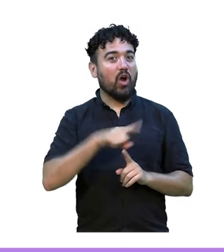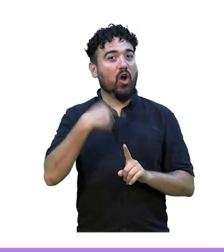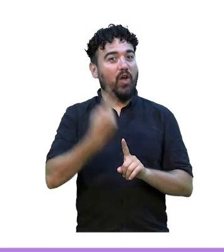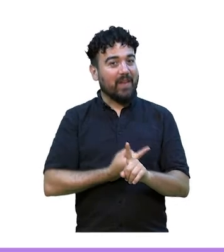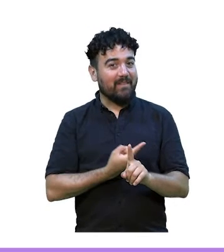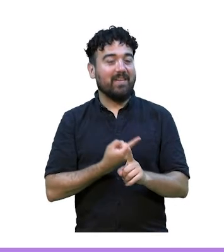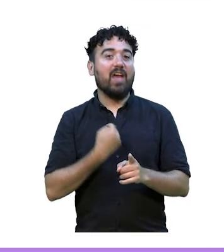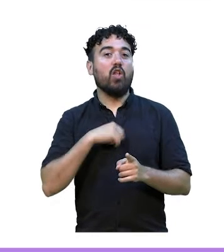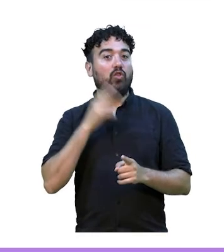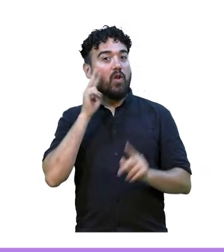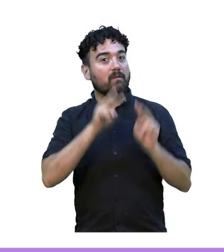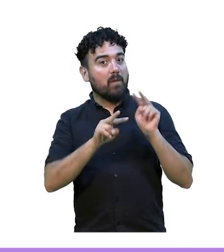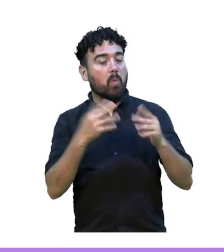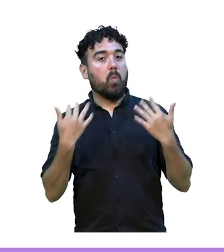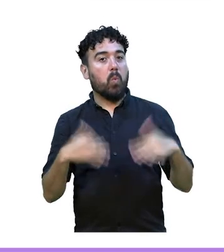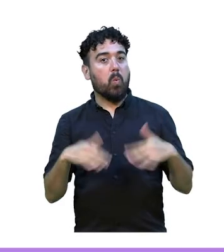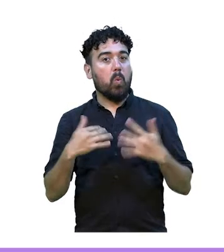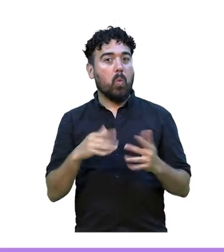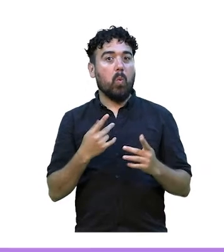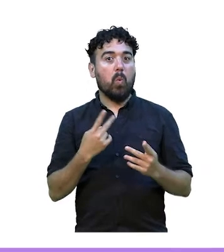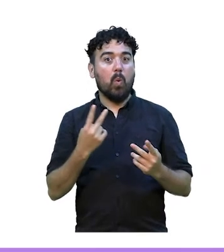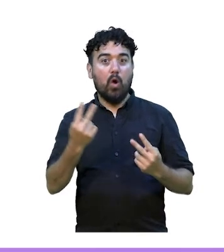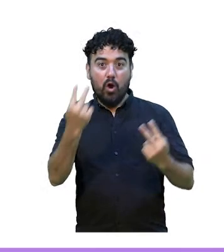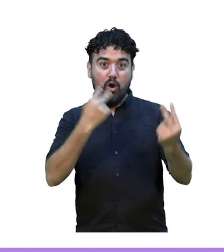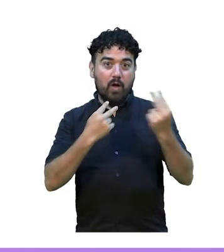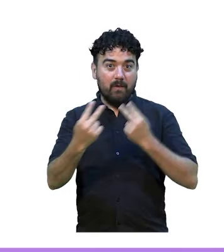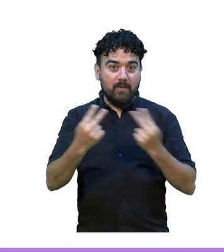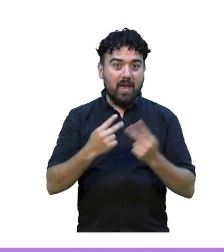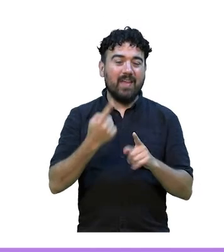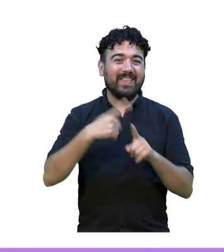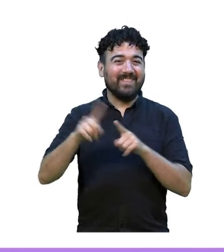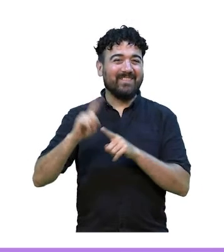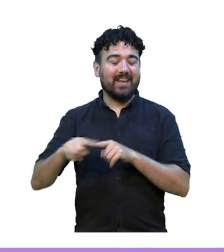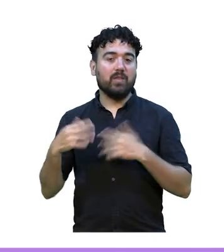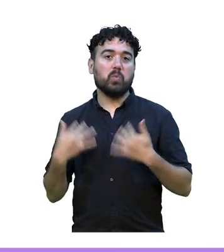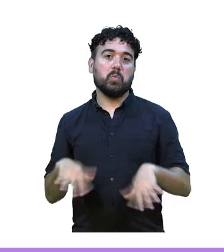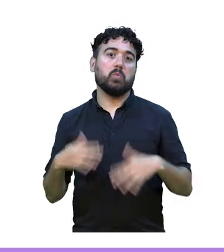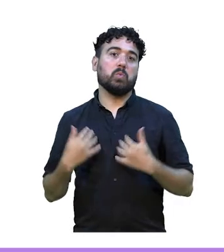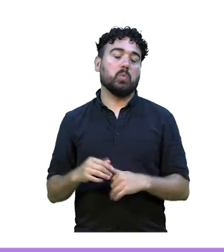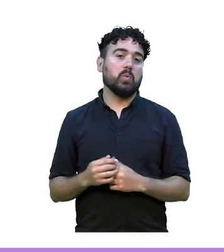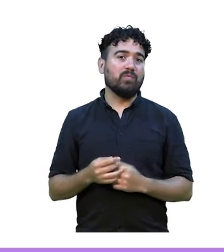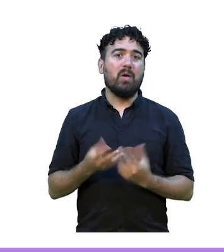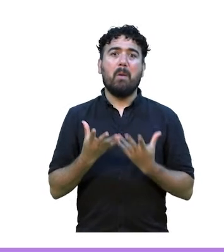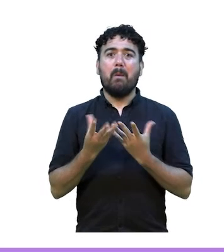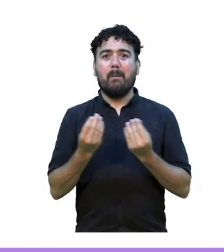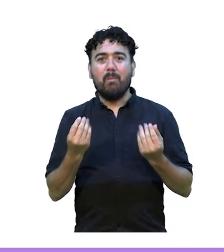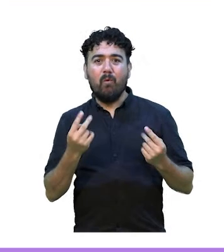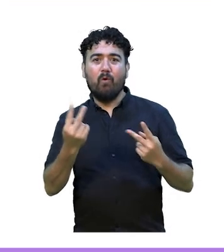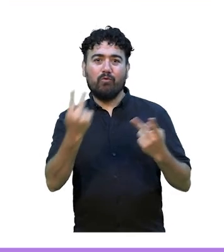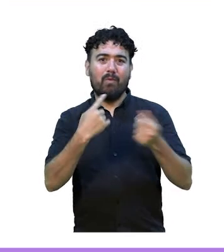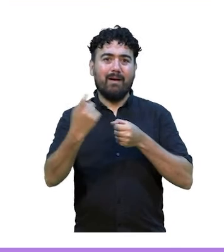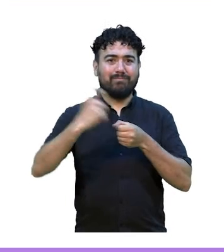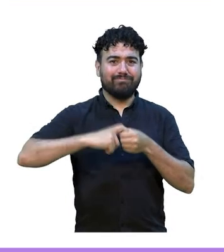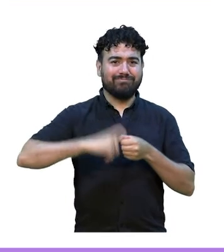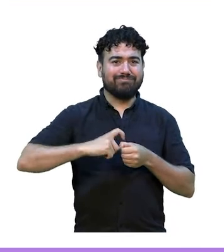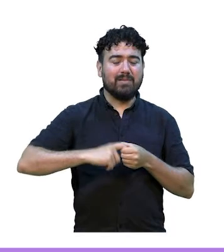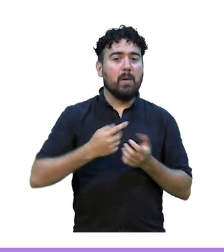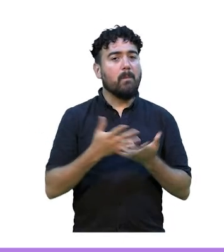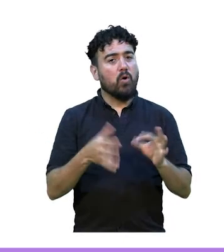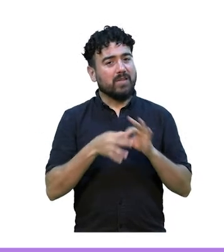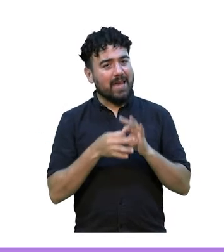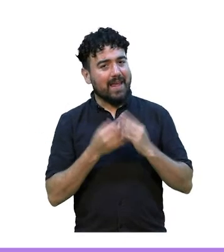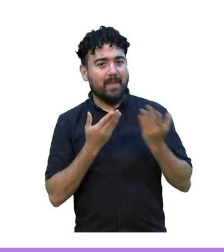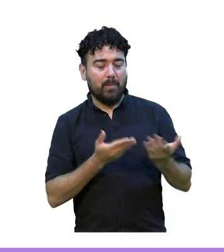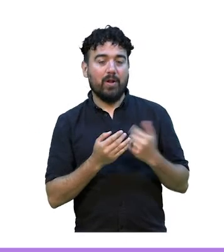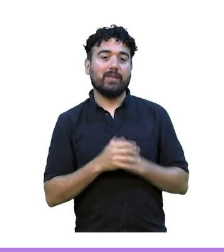estar aquí nuevamente. Hemos estado viendo cómo van nuestras visitas en los otros podcasts. Ya hemos tenido